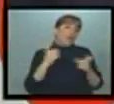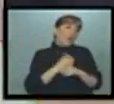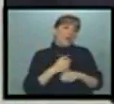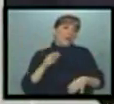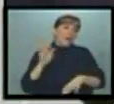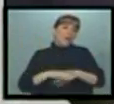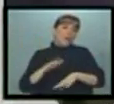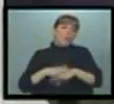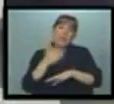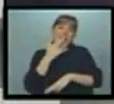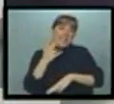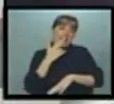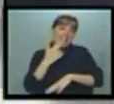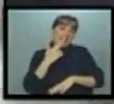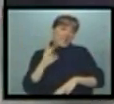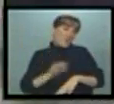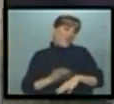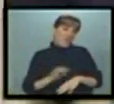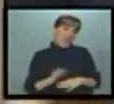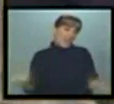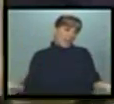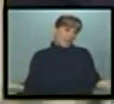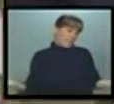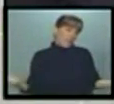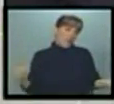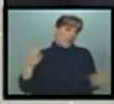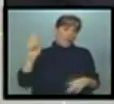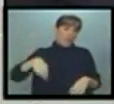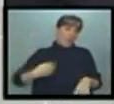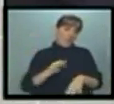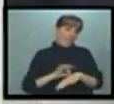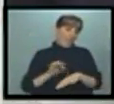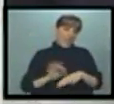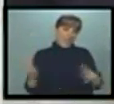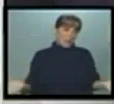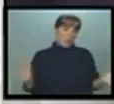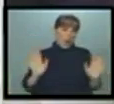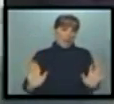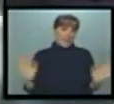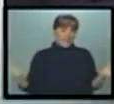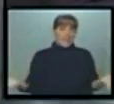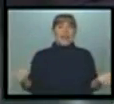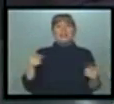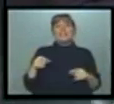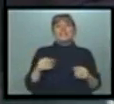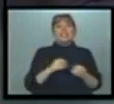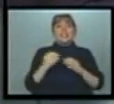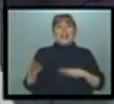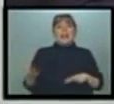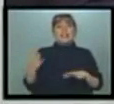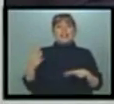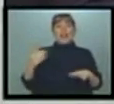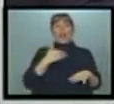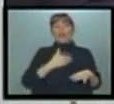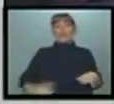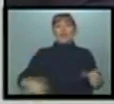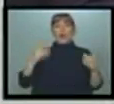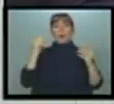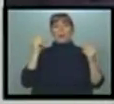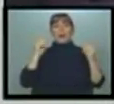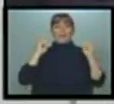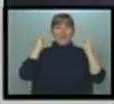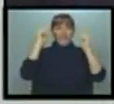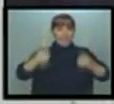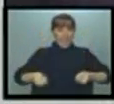Por ahora, con los impuestos que está teniendo hasta el 30 de abril, estaba cubriendo solamente 20 mil millones de